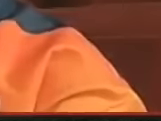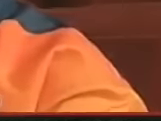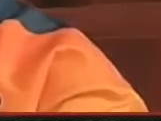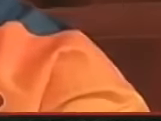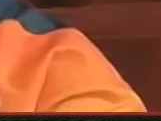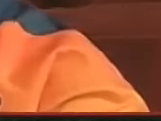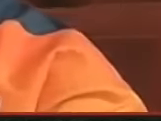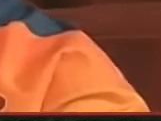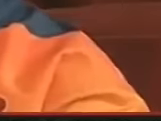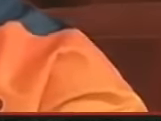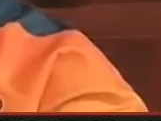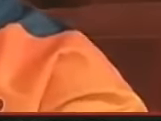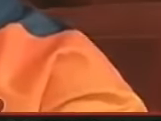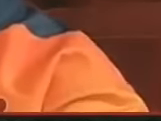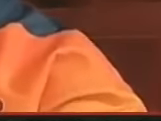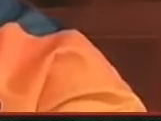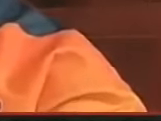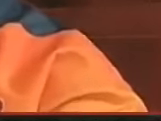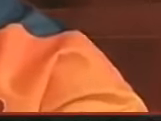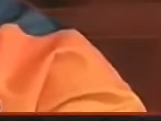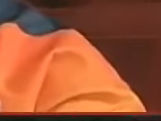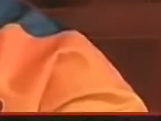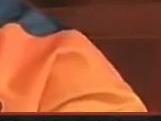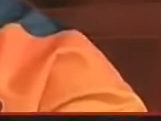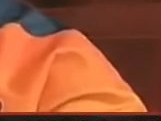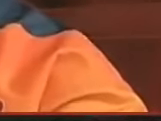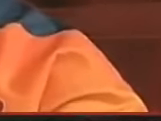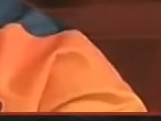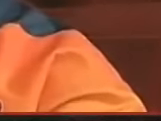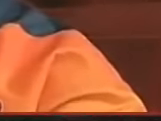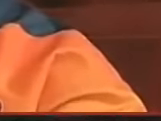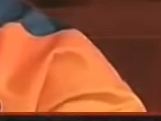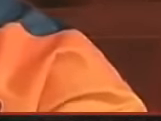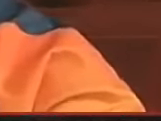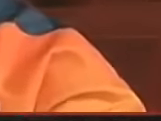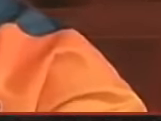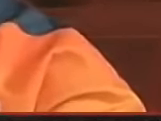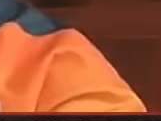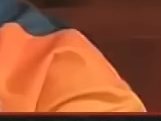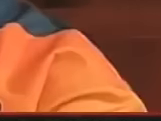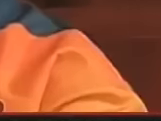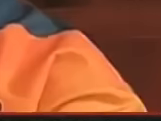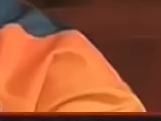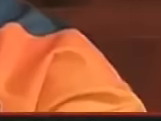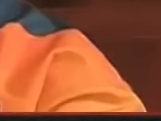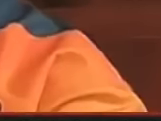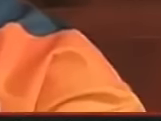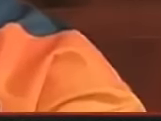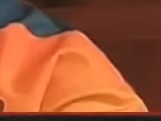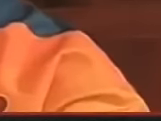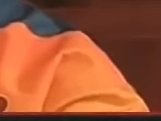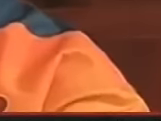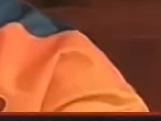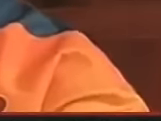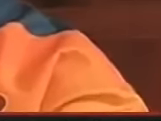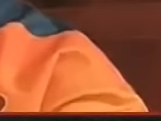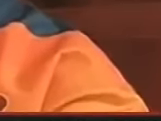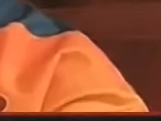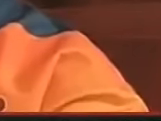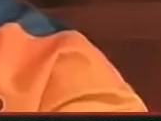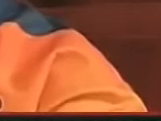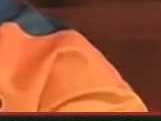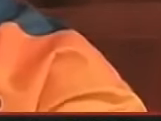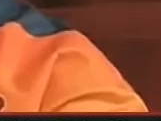alegría a a dar un mensaje al resto del mundo cómo cómo lo lo lo lo califica para para Génesis son dos preguntas Cómo